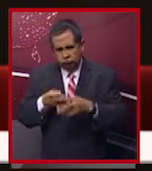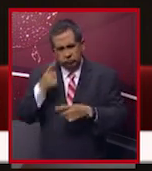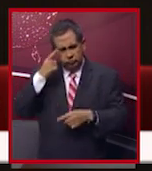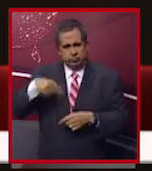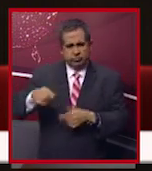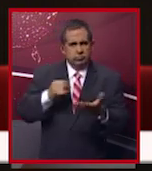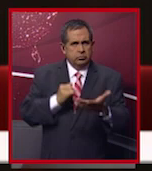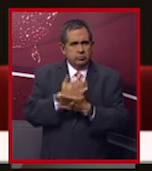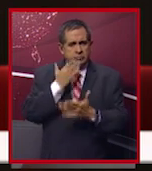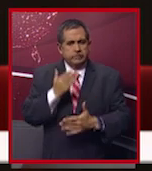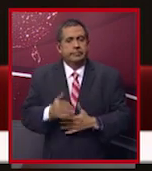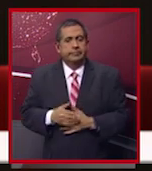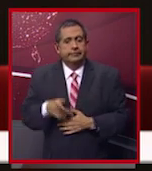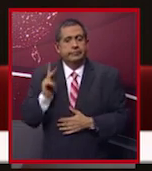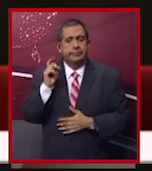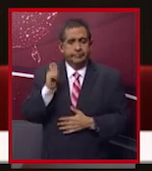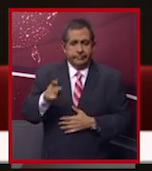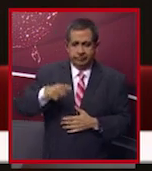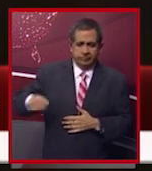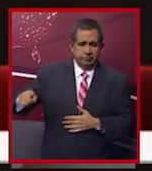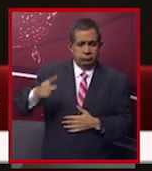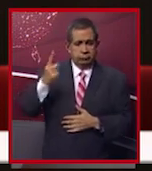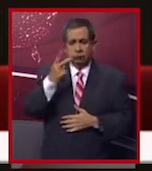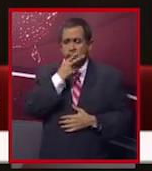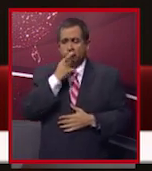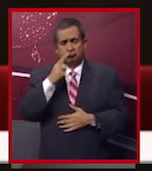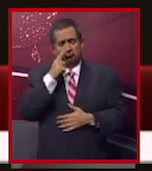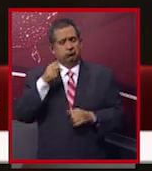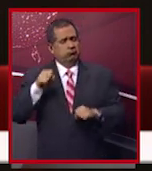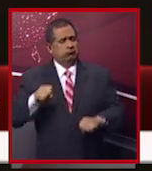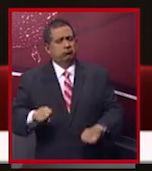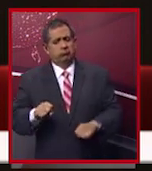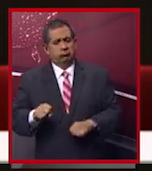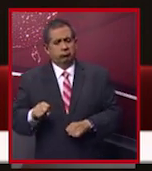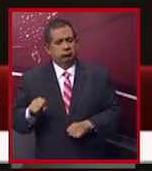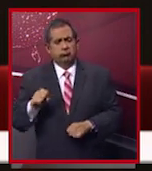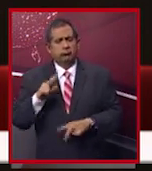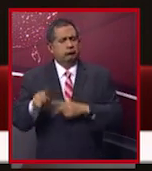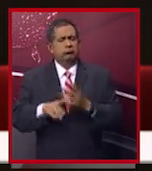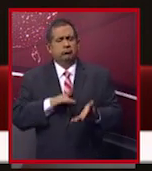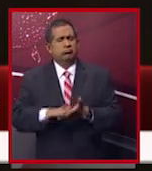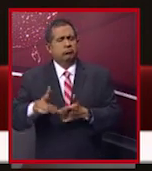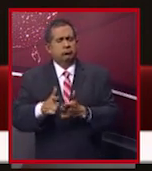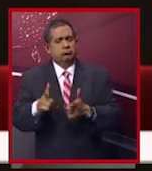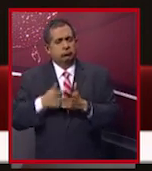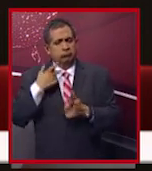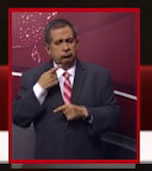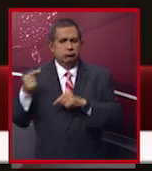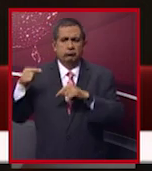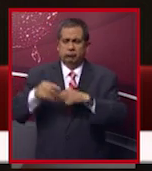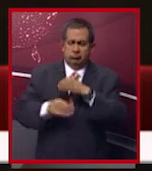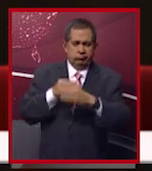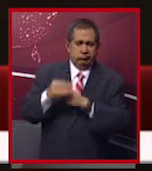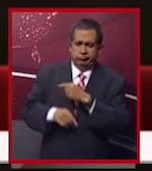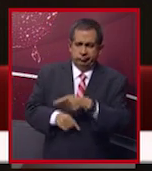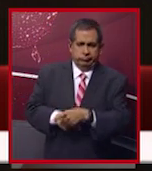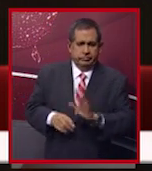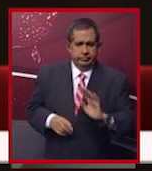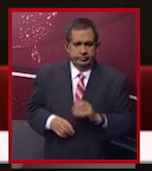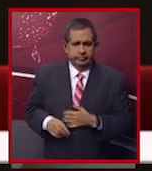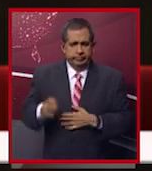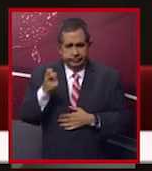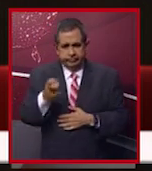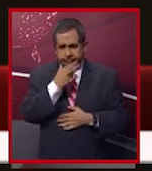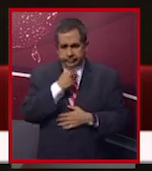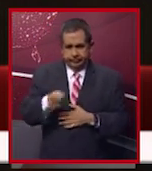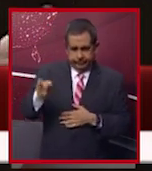este dictamen saliera. Y fue la soberbia de un hombre quien ha traído a su grupo parlamentario hasta esta discusión. Y es